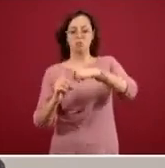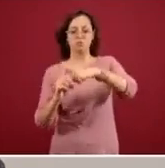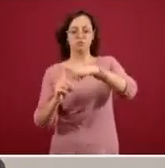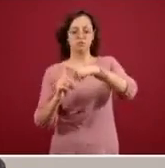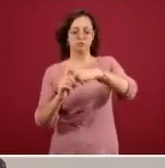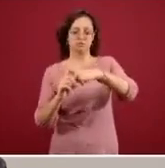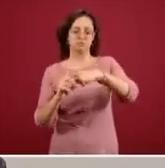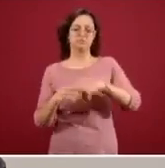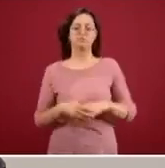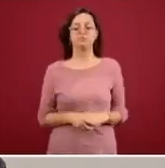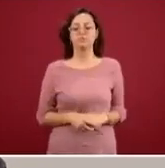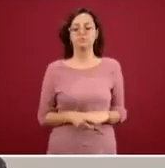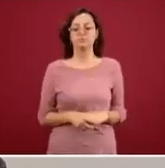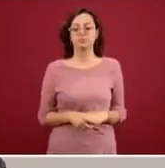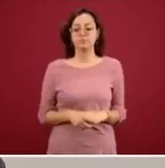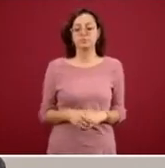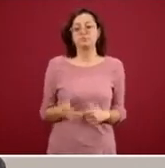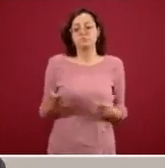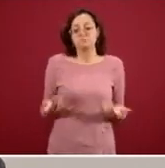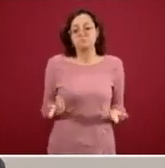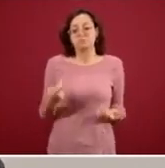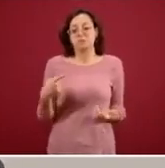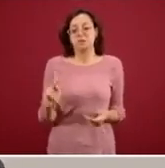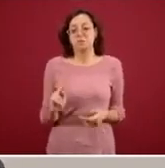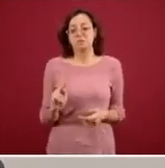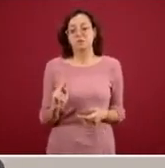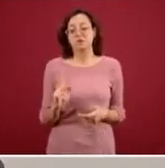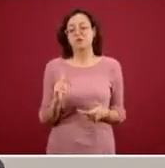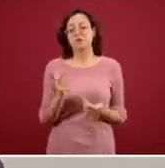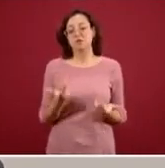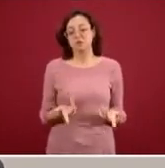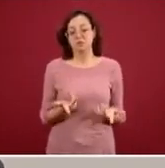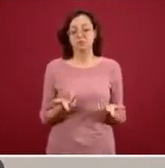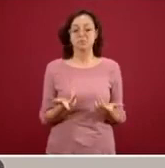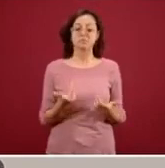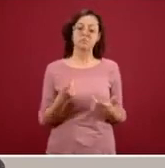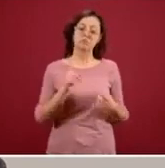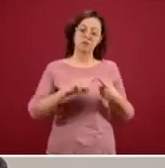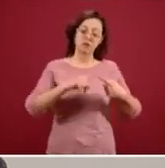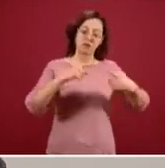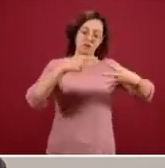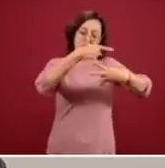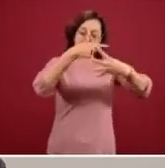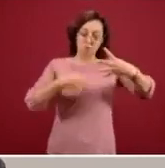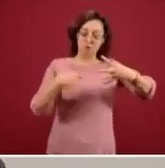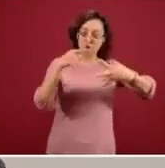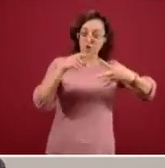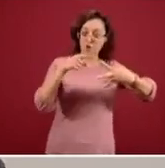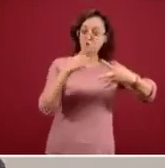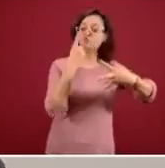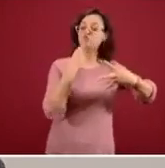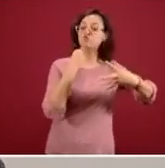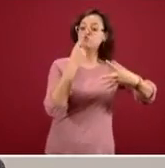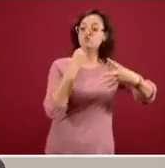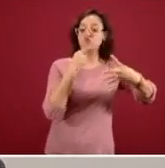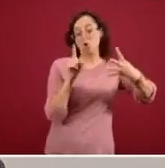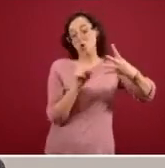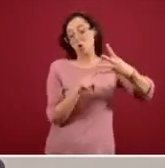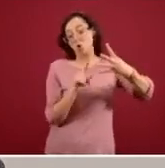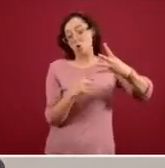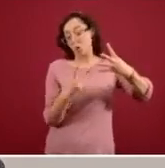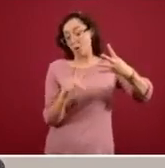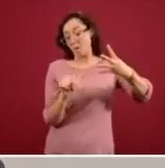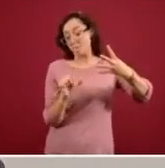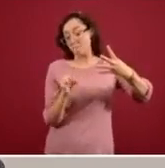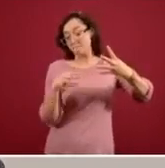comúnmente. Pero hay indicaciones de transfusión para glóbulos rojos y para plasma. Y como les he comentado, de la sangre recolectada se